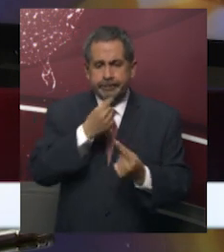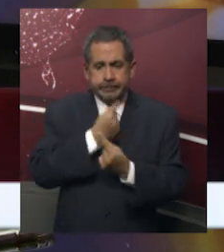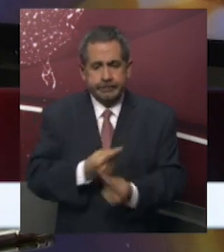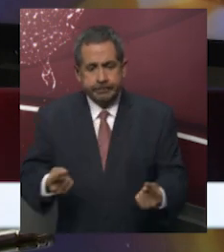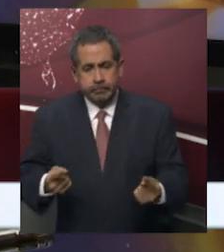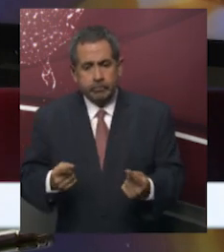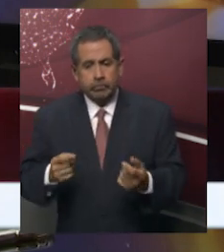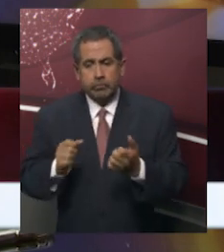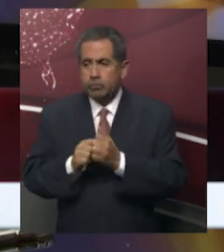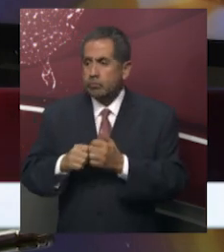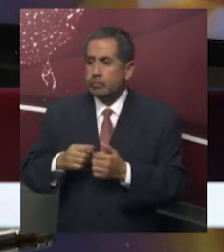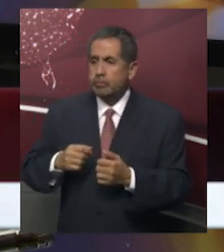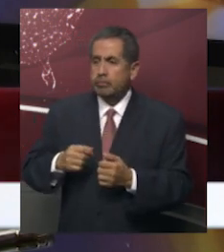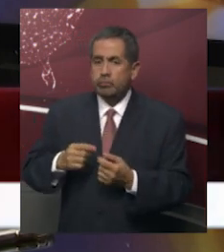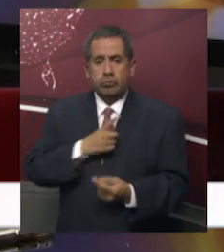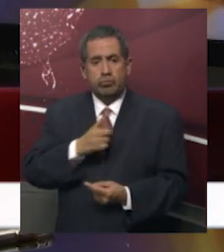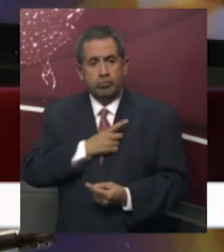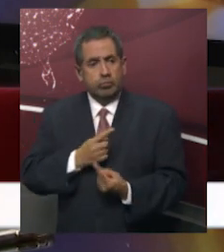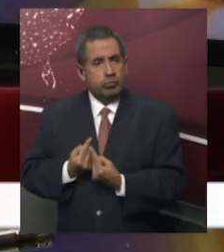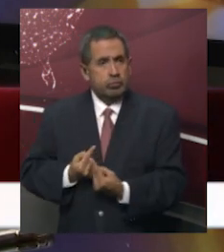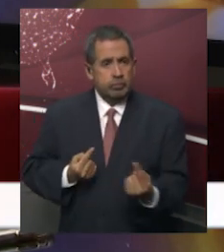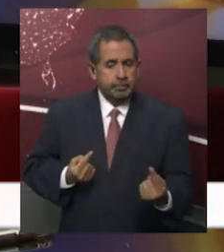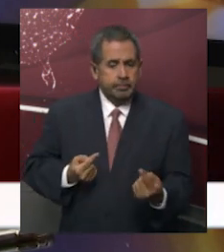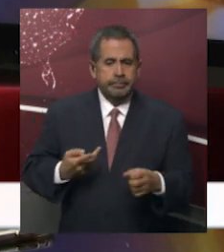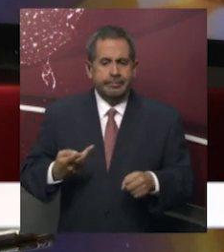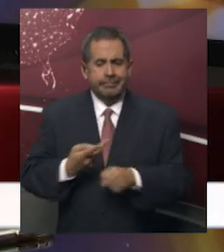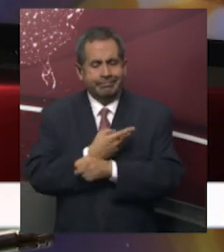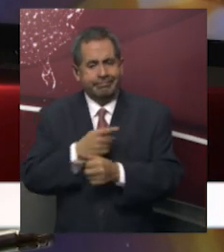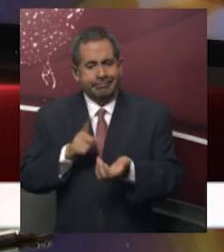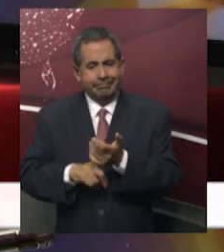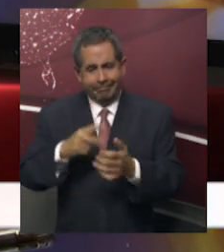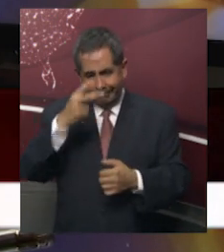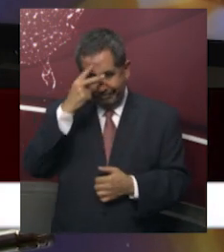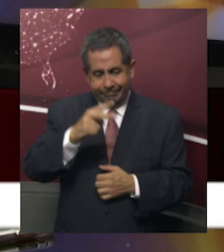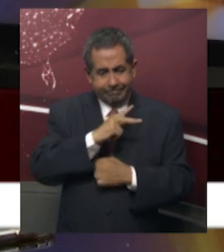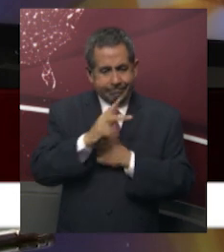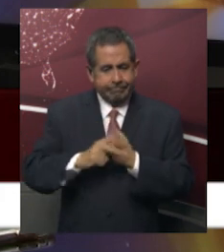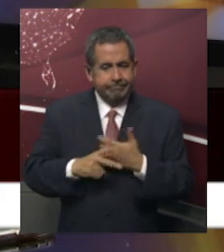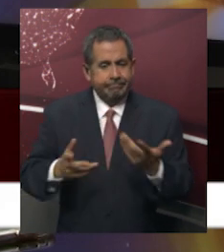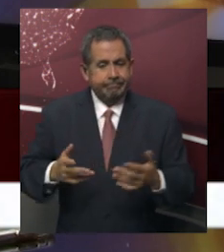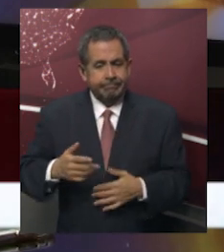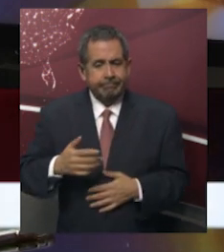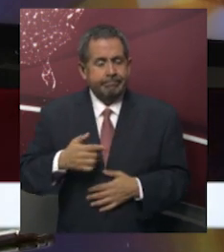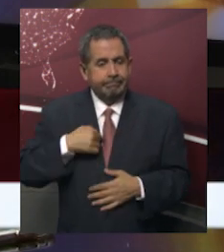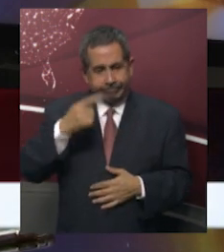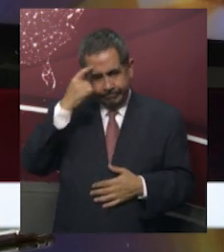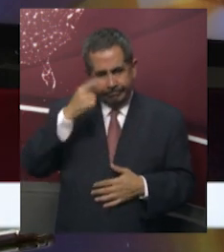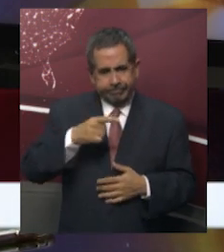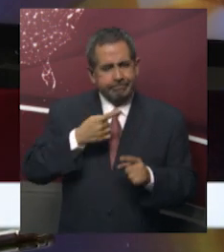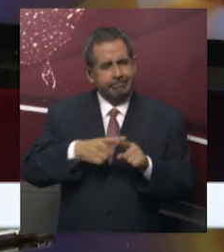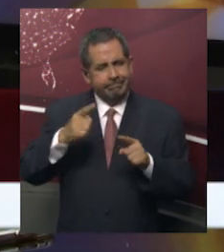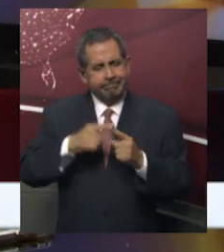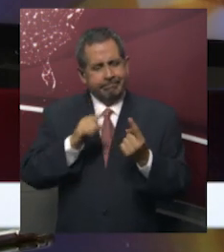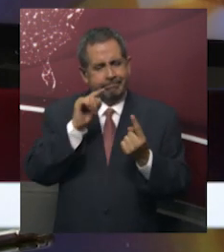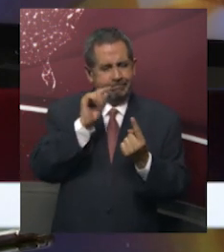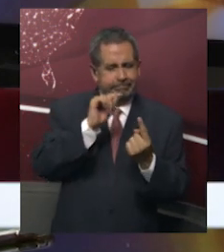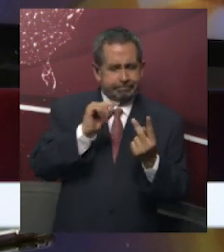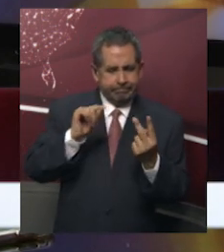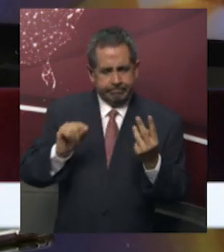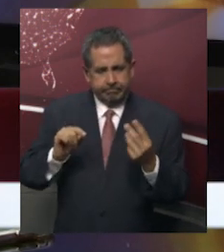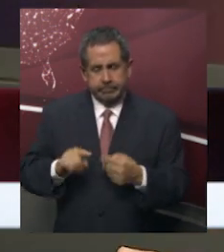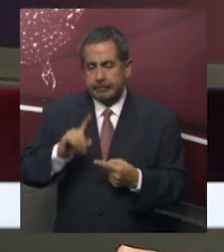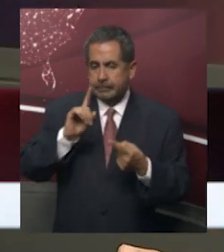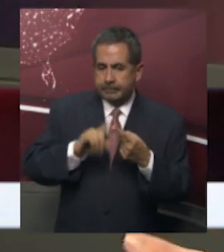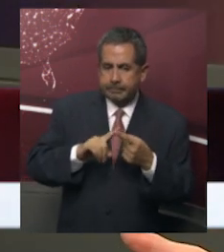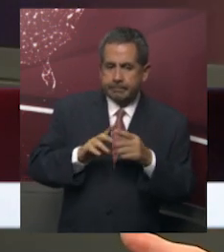migrantes no acompañados. Pero lo que hoy está pasando en nuestro país tiene que ver, me parece, con distintas variables. La primera,